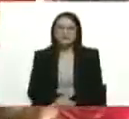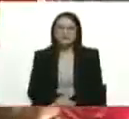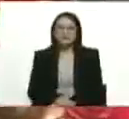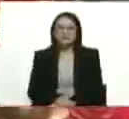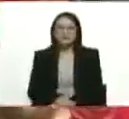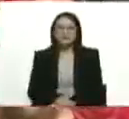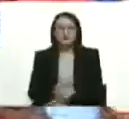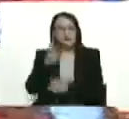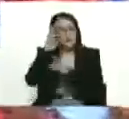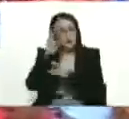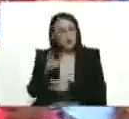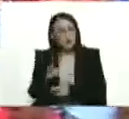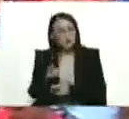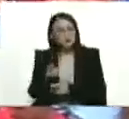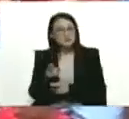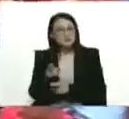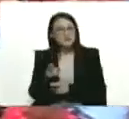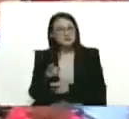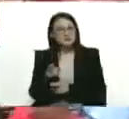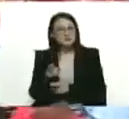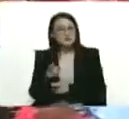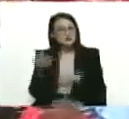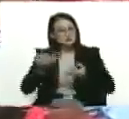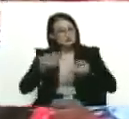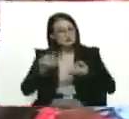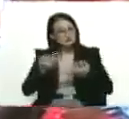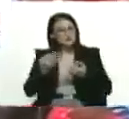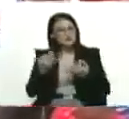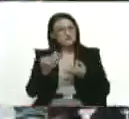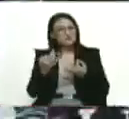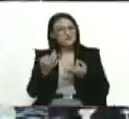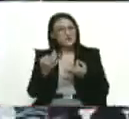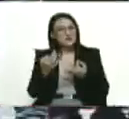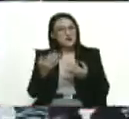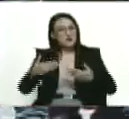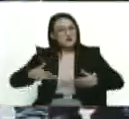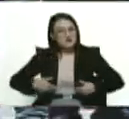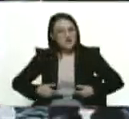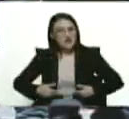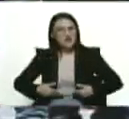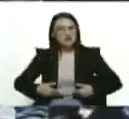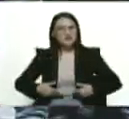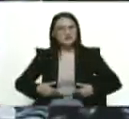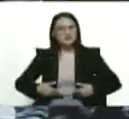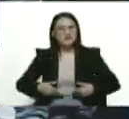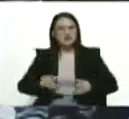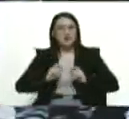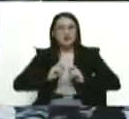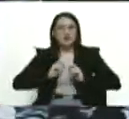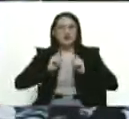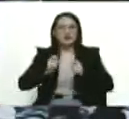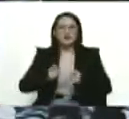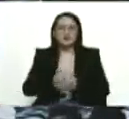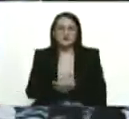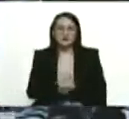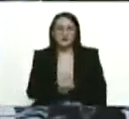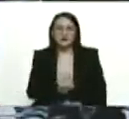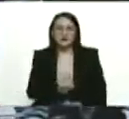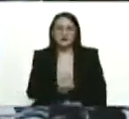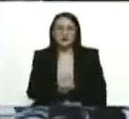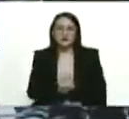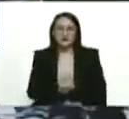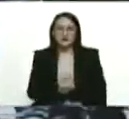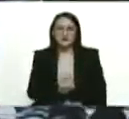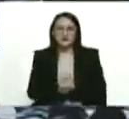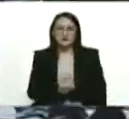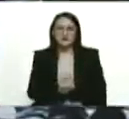Un reconocimiento real por el esfuerzo, la dedicación, la entrega, por el que son los